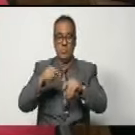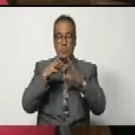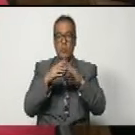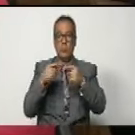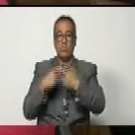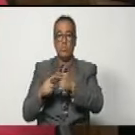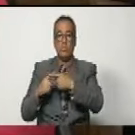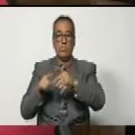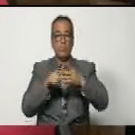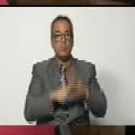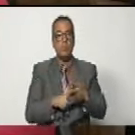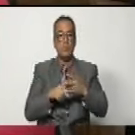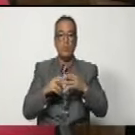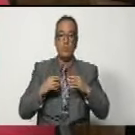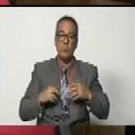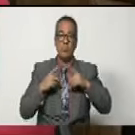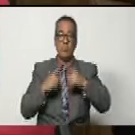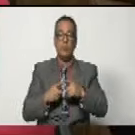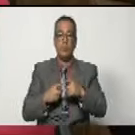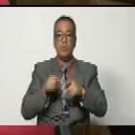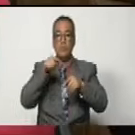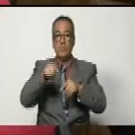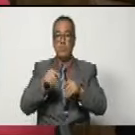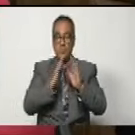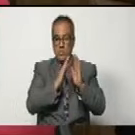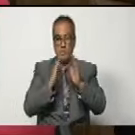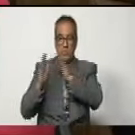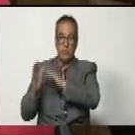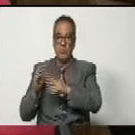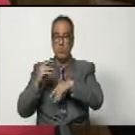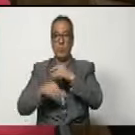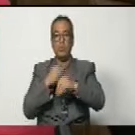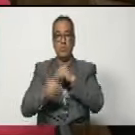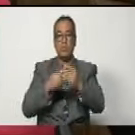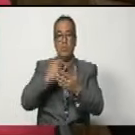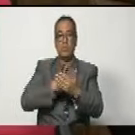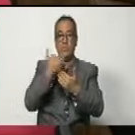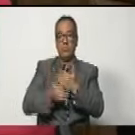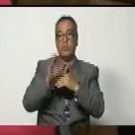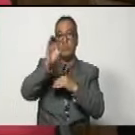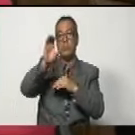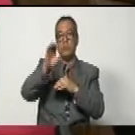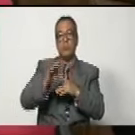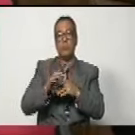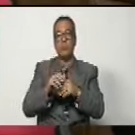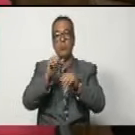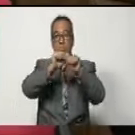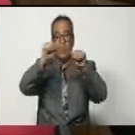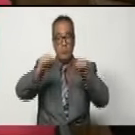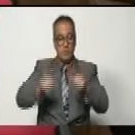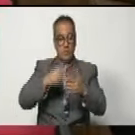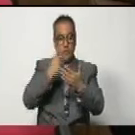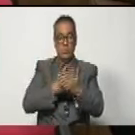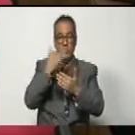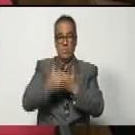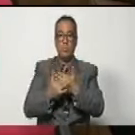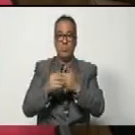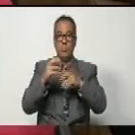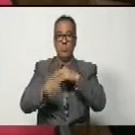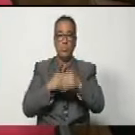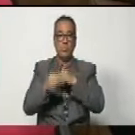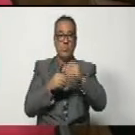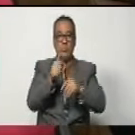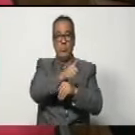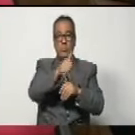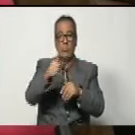las instancias, con la finalidad de actuar coordinadamente en la ejecución del Plan de la Patria y su sistema de planes que se establezcan